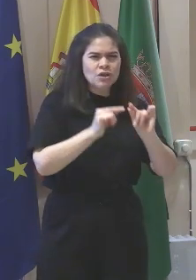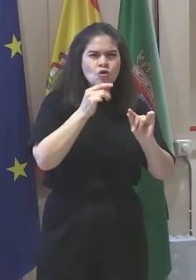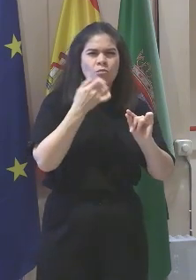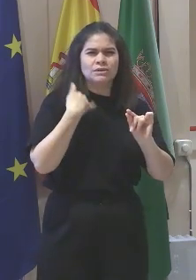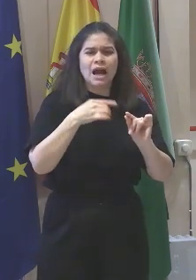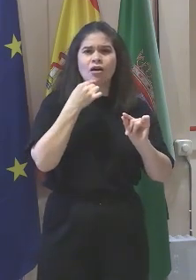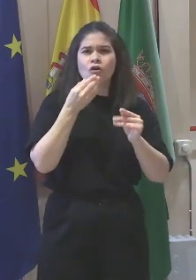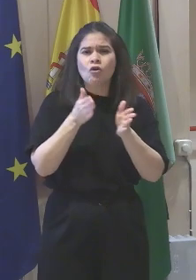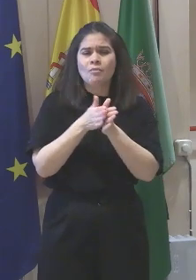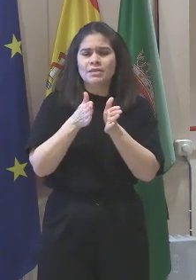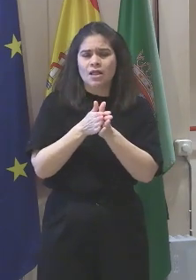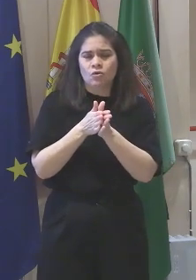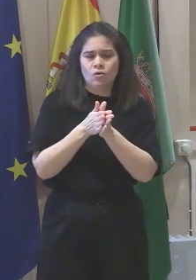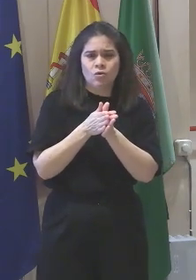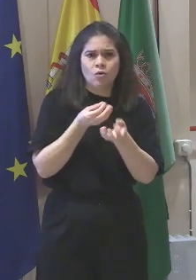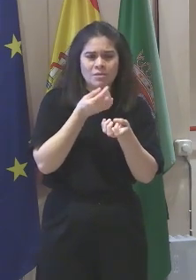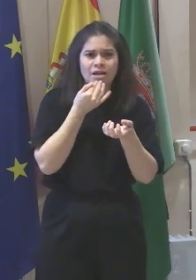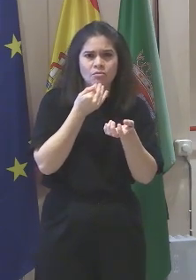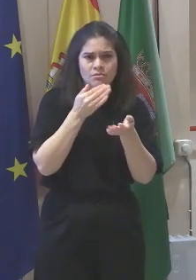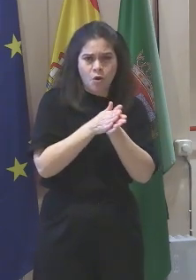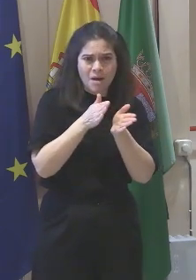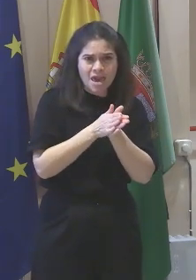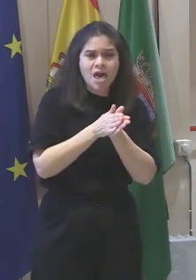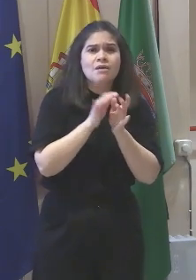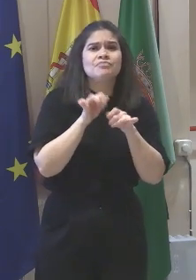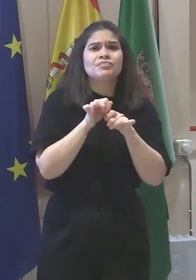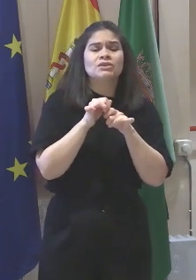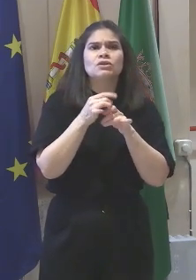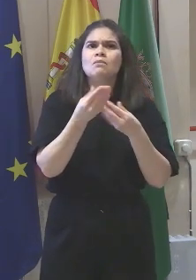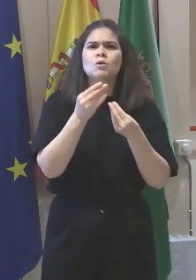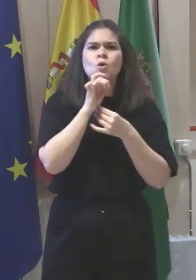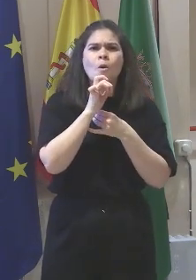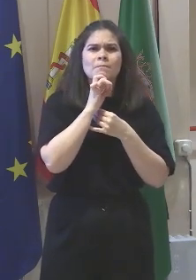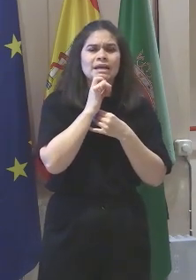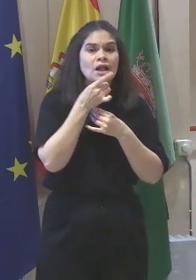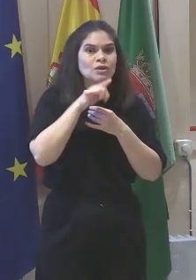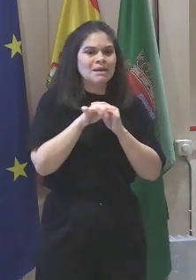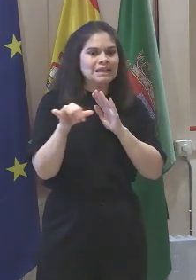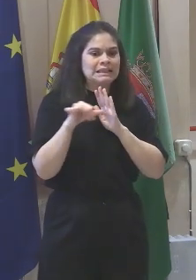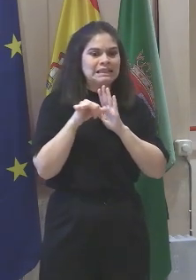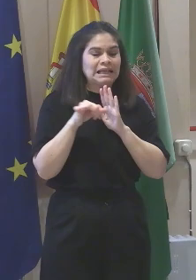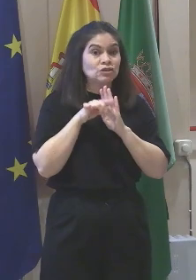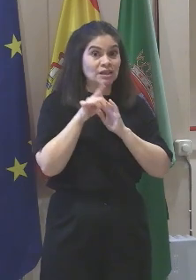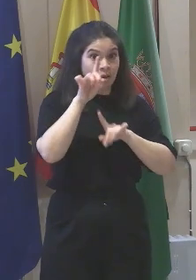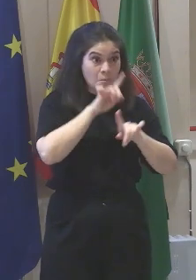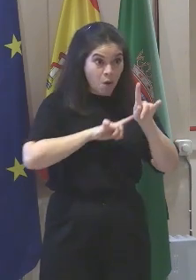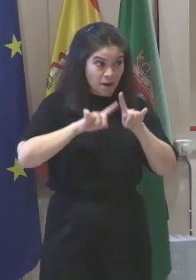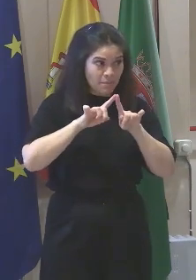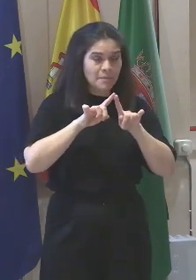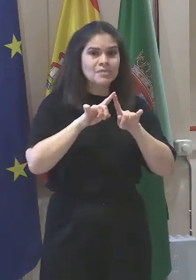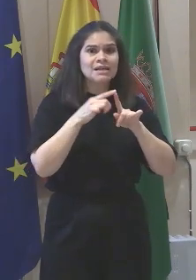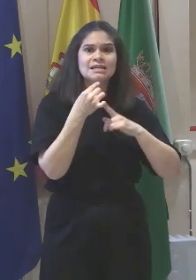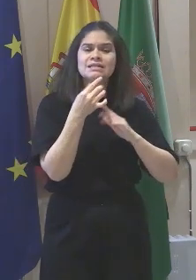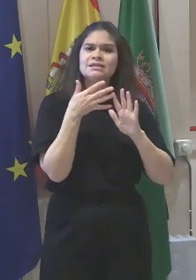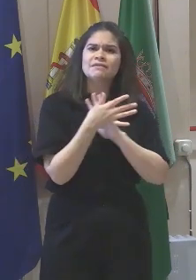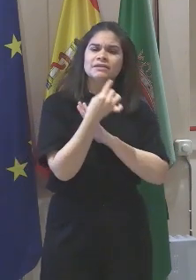de manera que realmente es muy, muy complicado acercarnos también a ese problema. Estaríamos